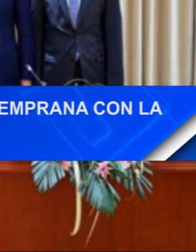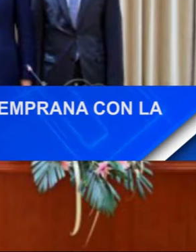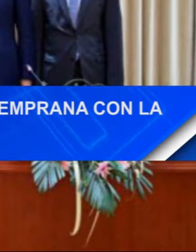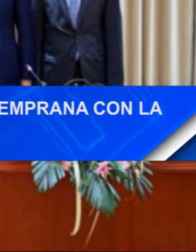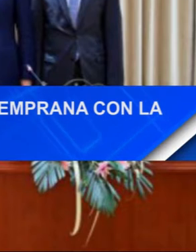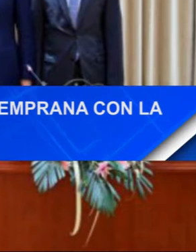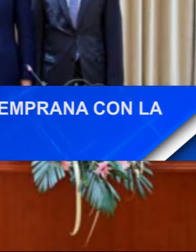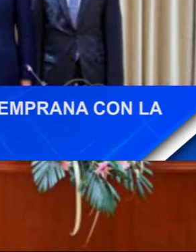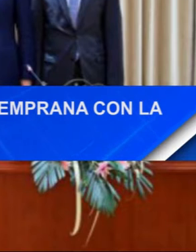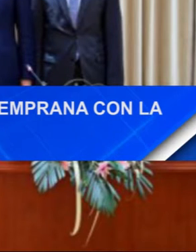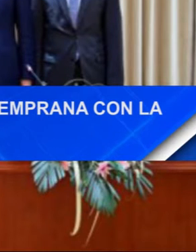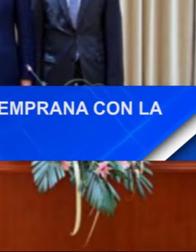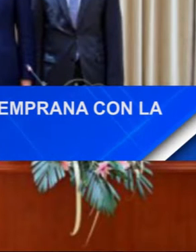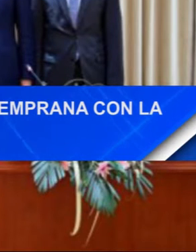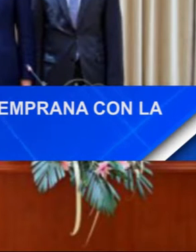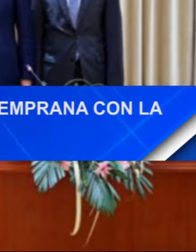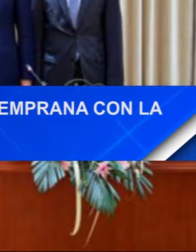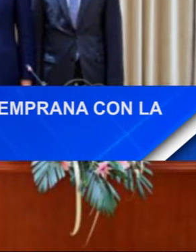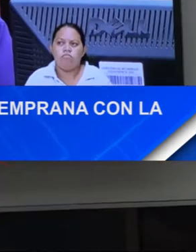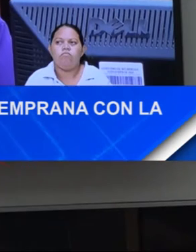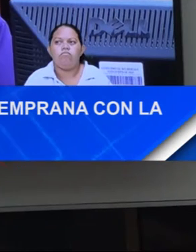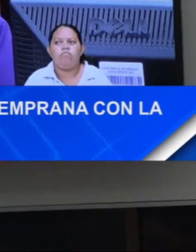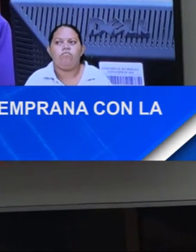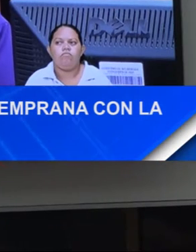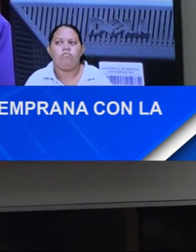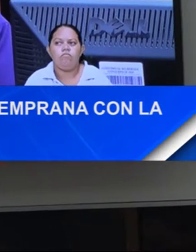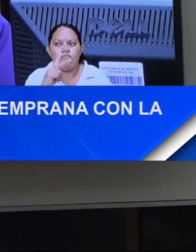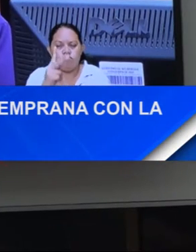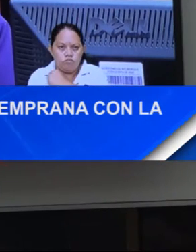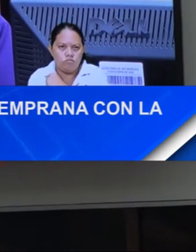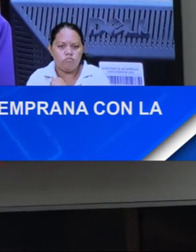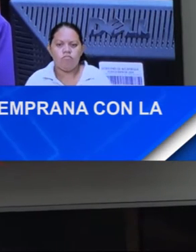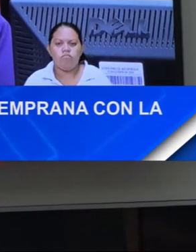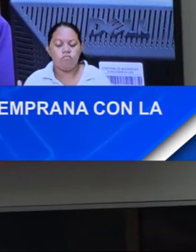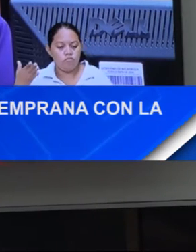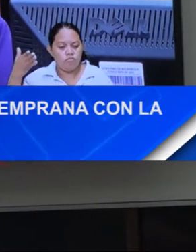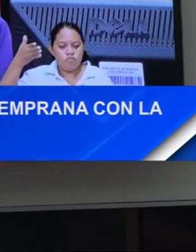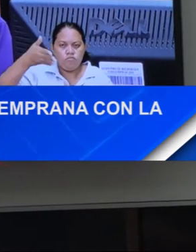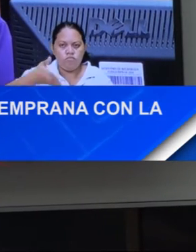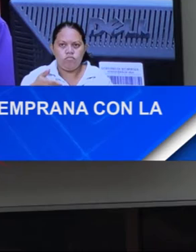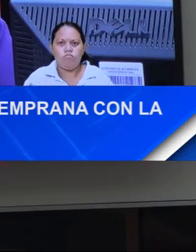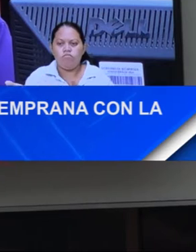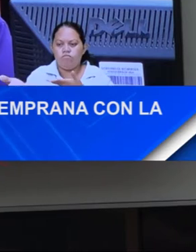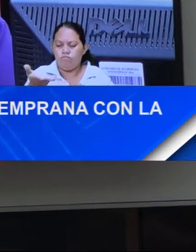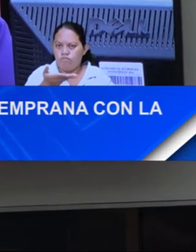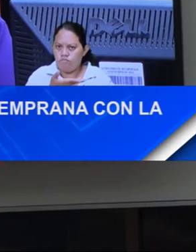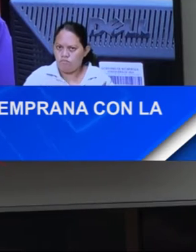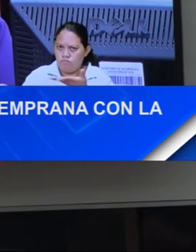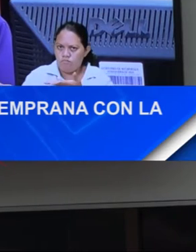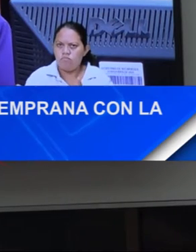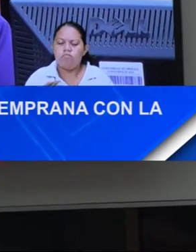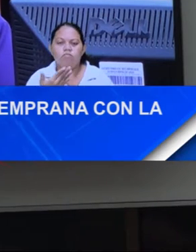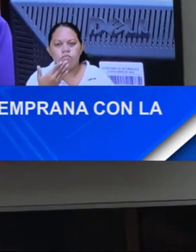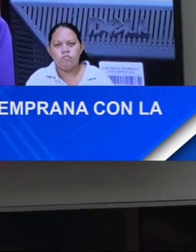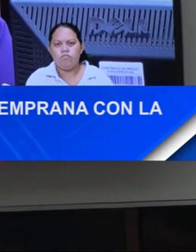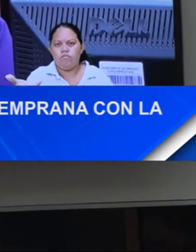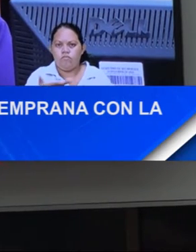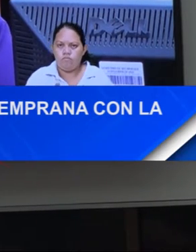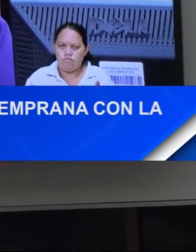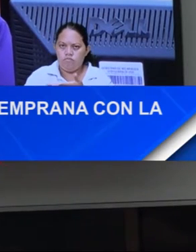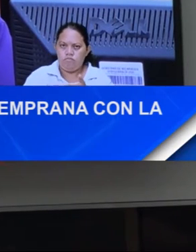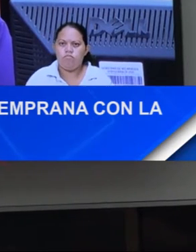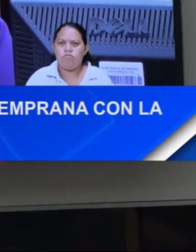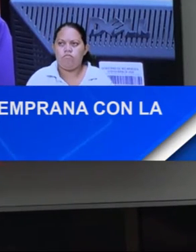de exportación a la República Popular China, cuyo objetivo es intercambiar bienes y servicios